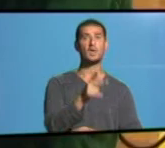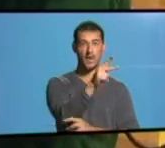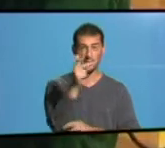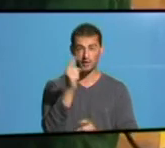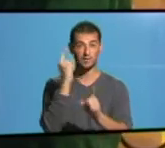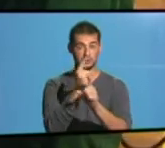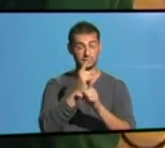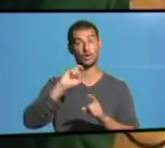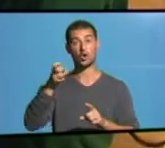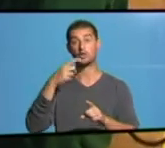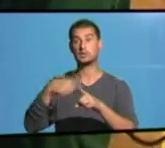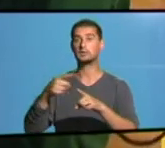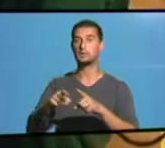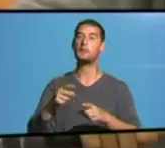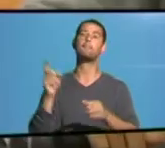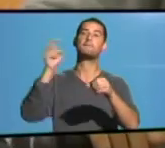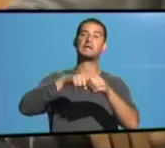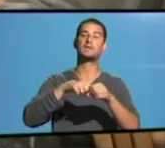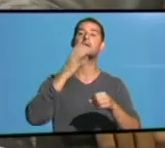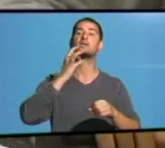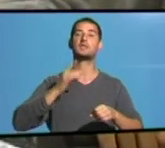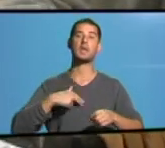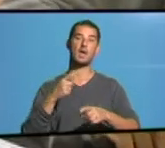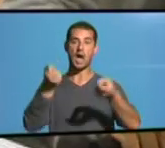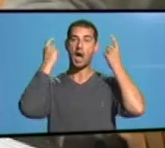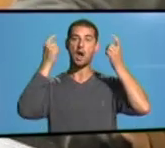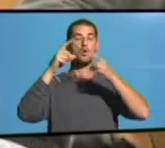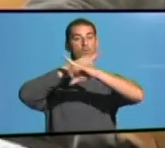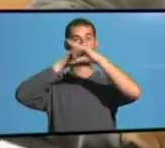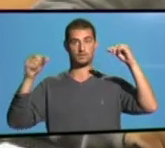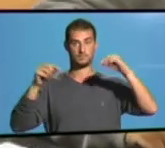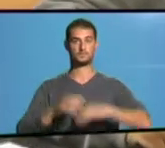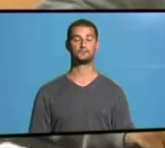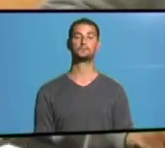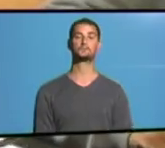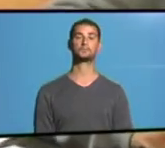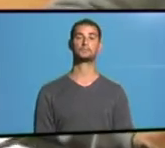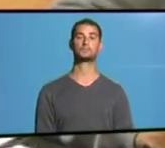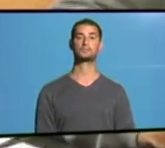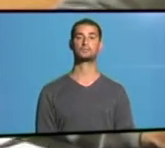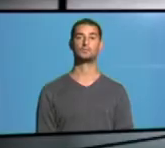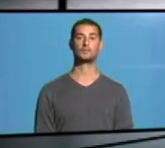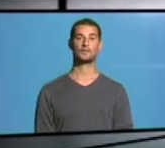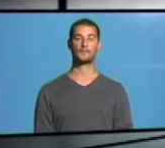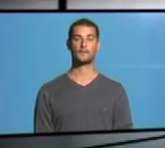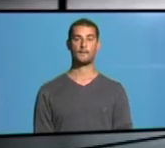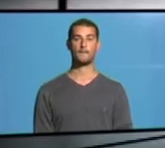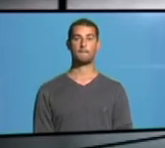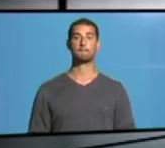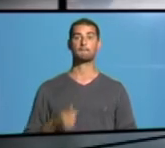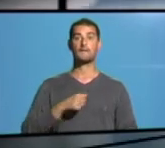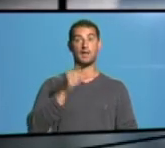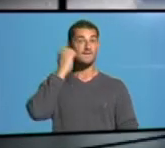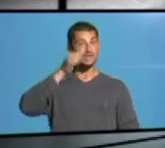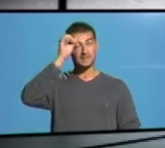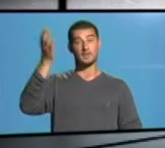e outras actividades deportivas participan alumnos e becarios da Escola de Imaxe e Son de Lugo. A pasada fin